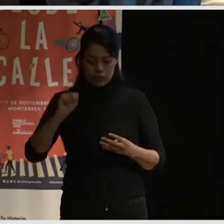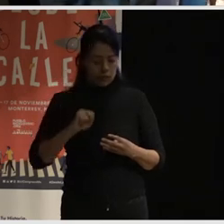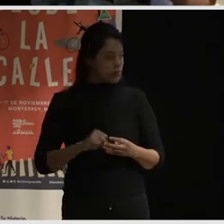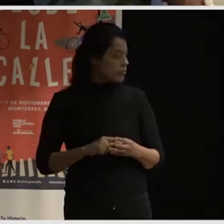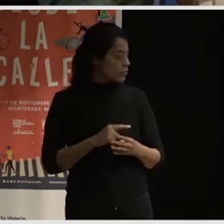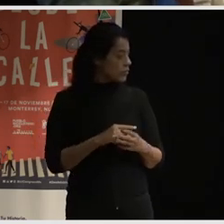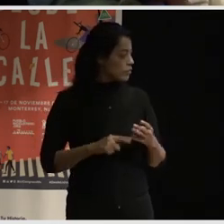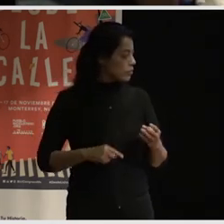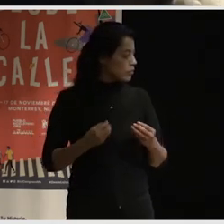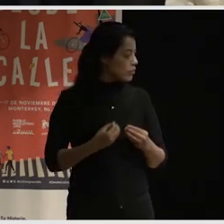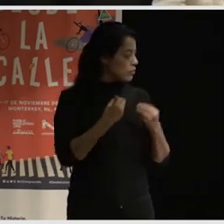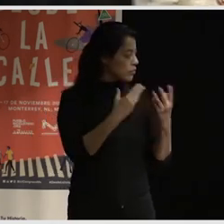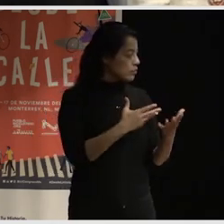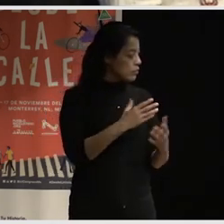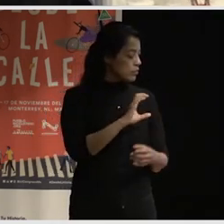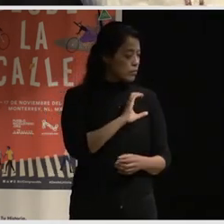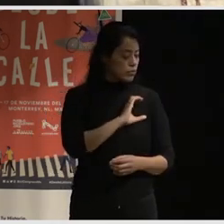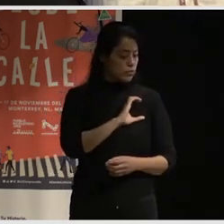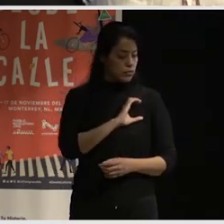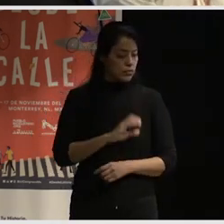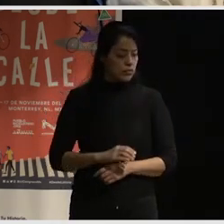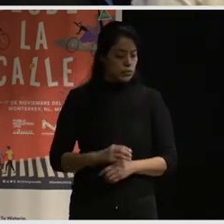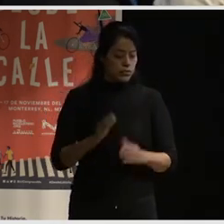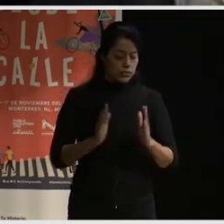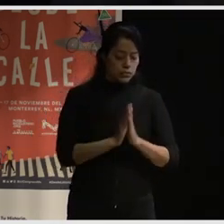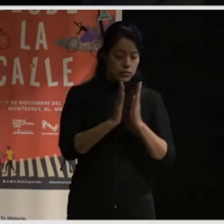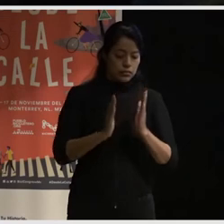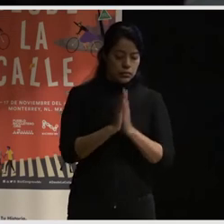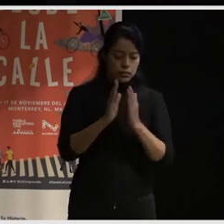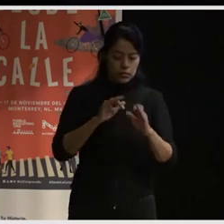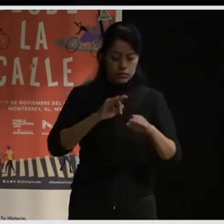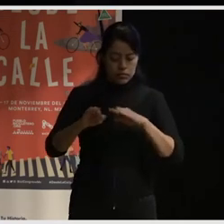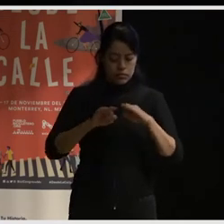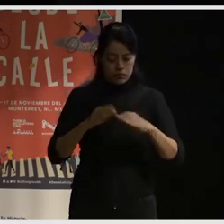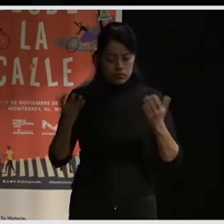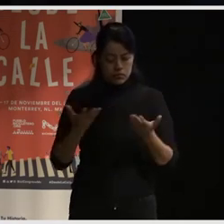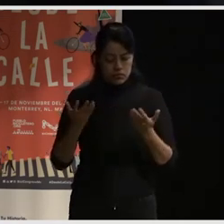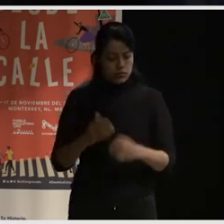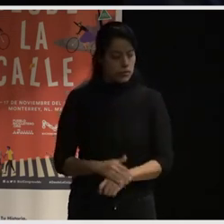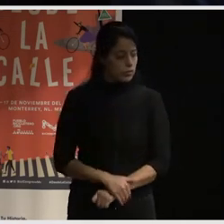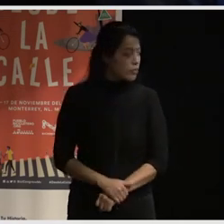reconocimiento hecho con mucho cariño por su participación y por el trabajo que realizan